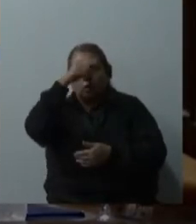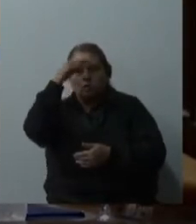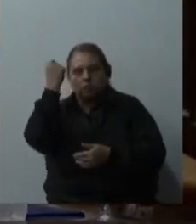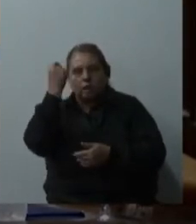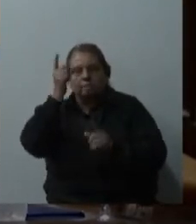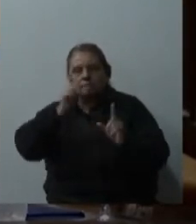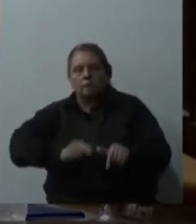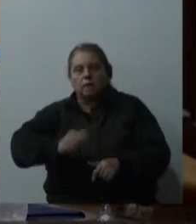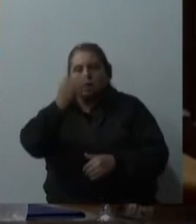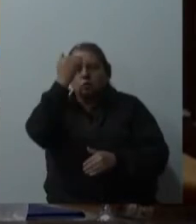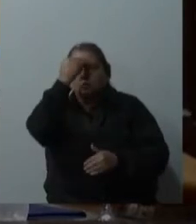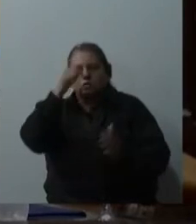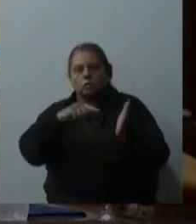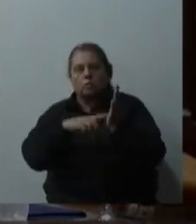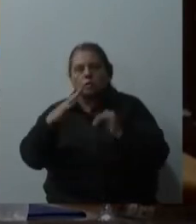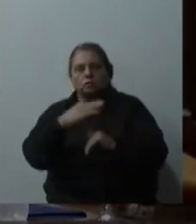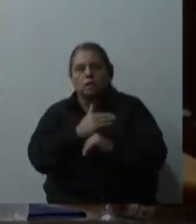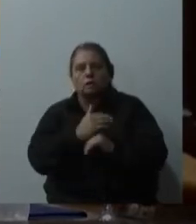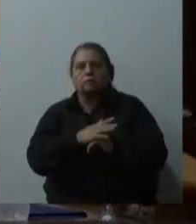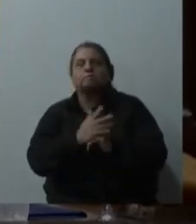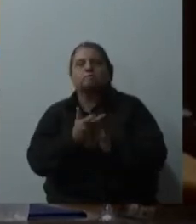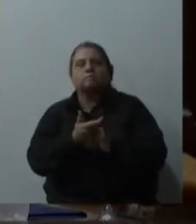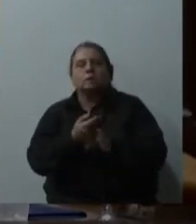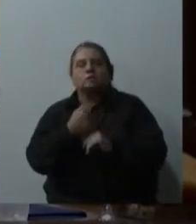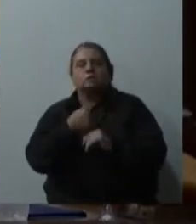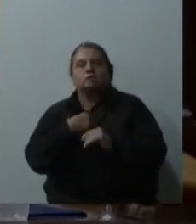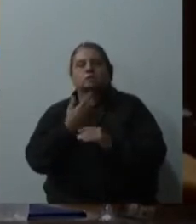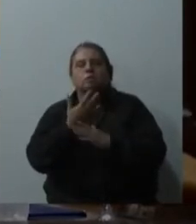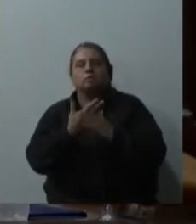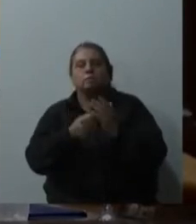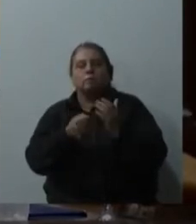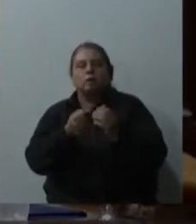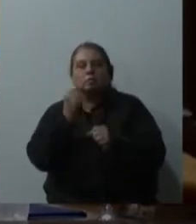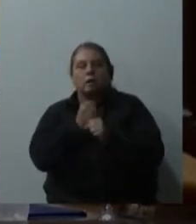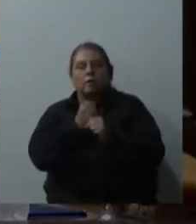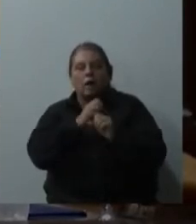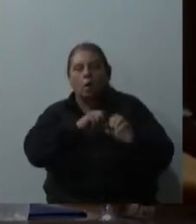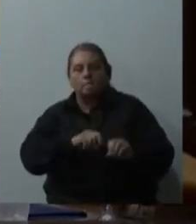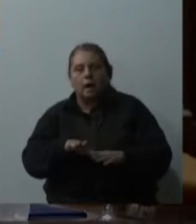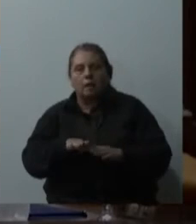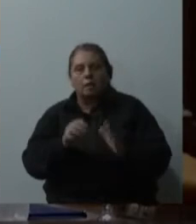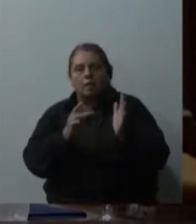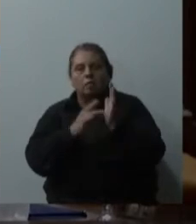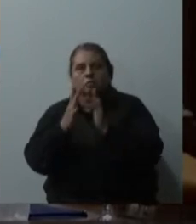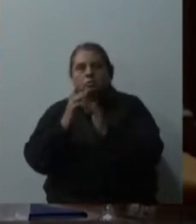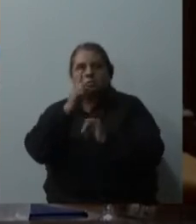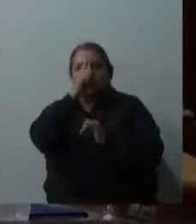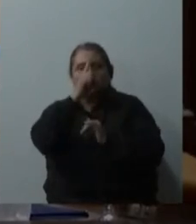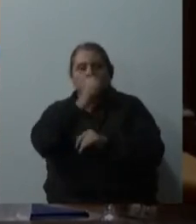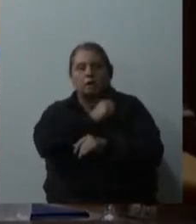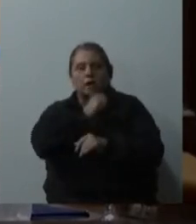Constitución de la Ciudad de Buenos Aires. Si así no lo hiciere, Dios y la patria me lo demanden.